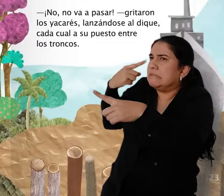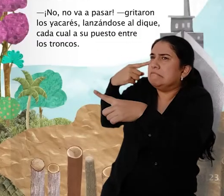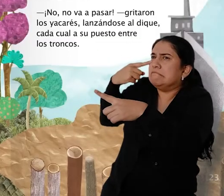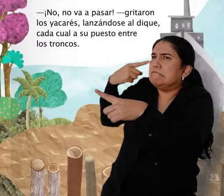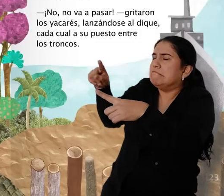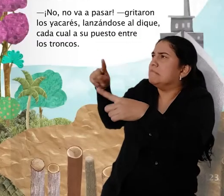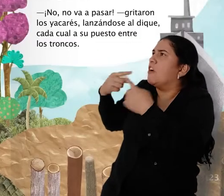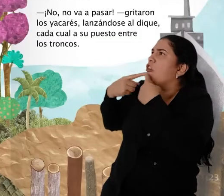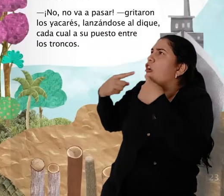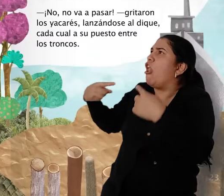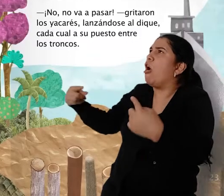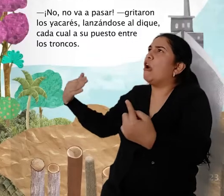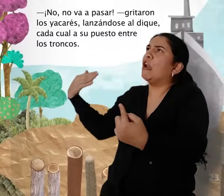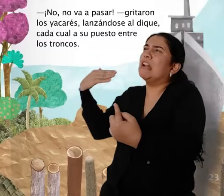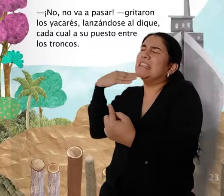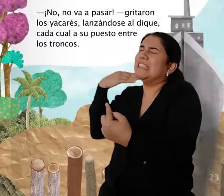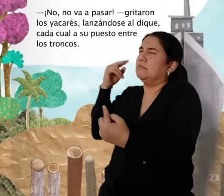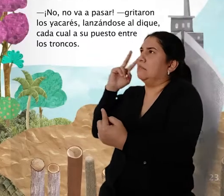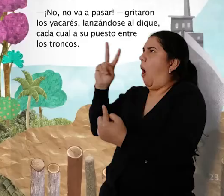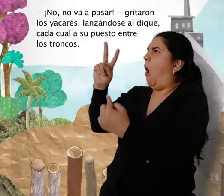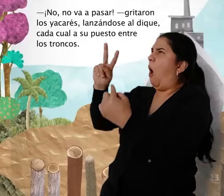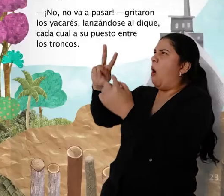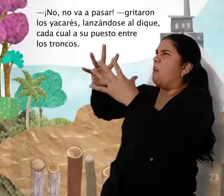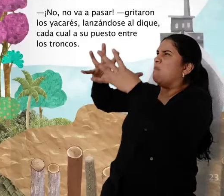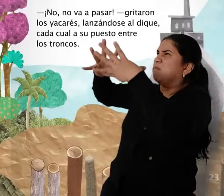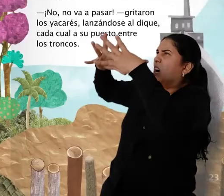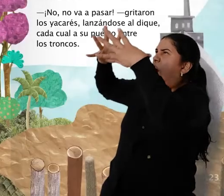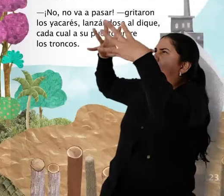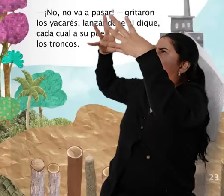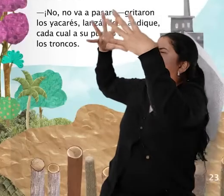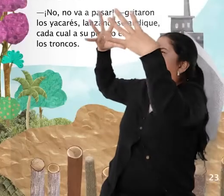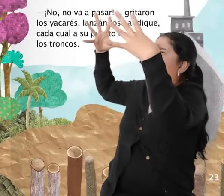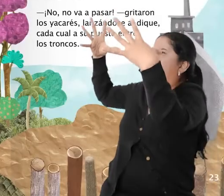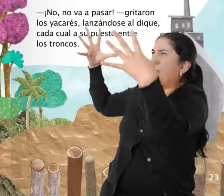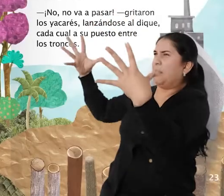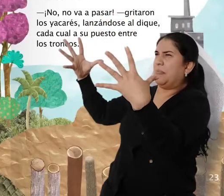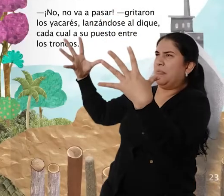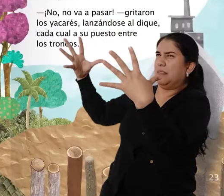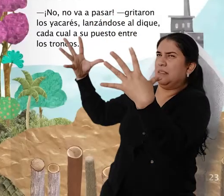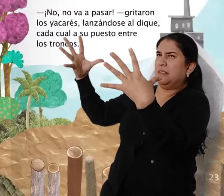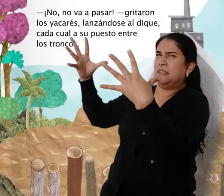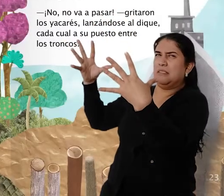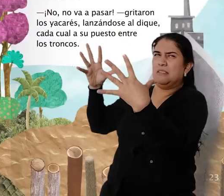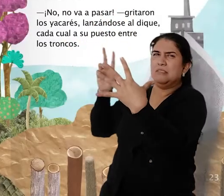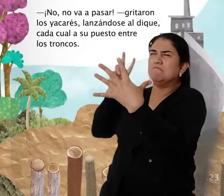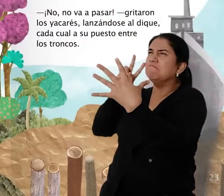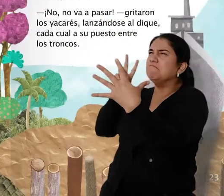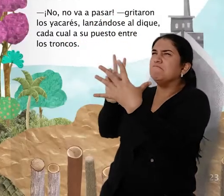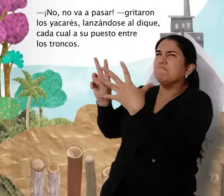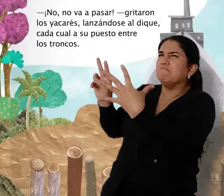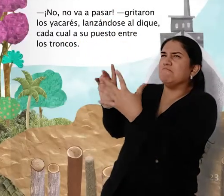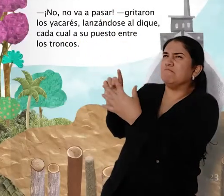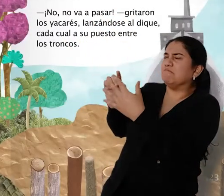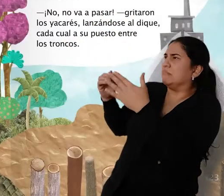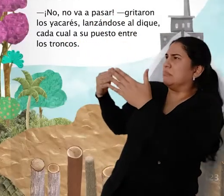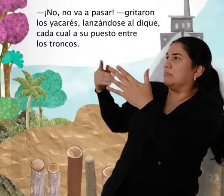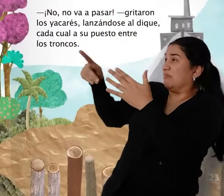mucho más grande que el otro. ¿Qué nuevo vapor era ese? ¿Ese también quería